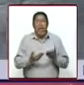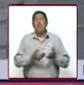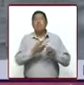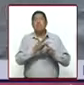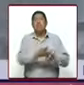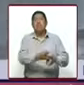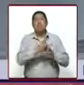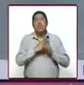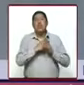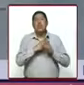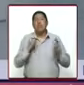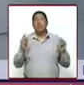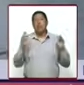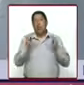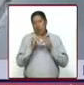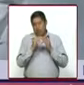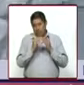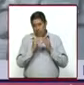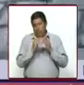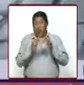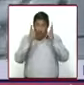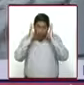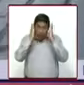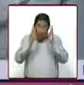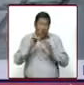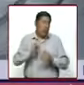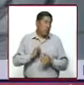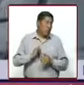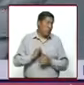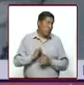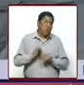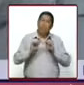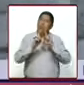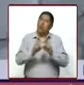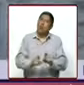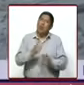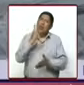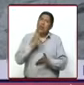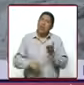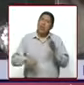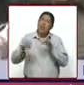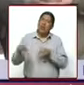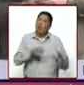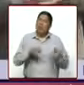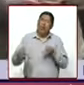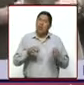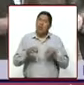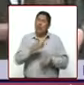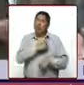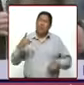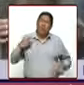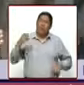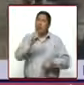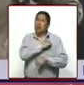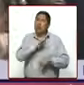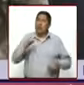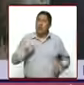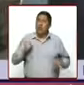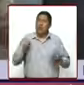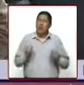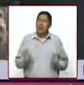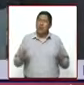de La Paz, y mediante su medio que están escuchado, yo les pregunto, ¿qué hacen los diputados de La Paz? ¿Qué